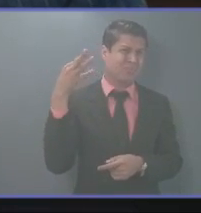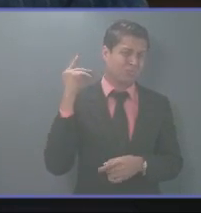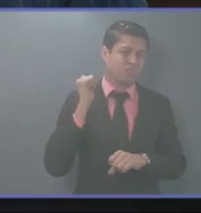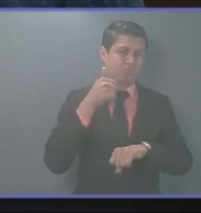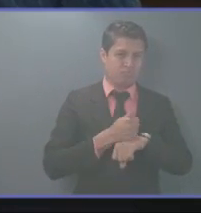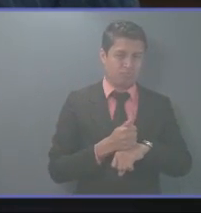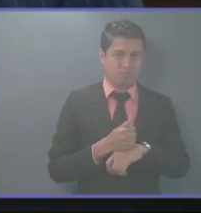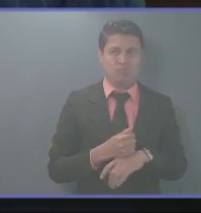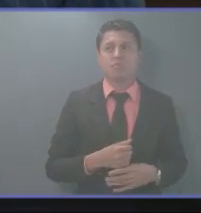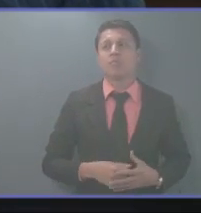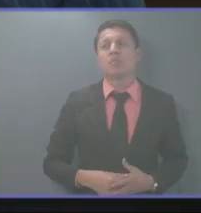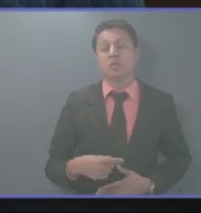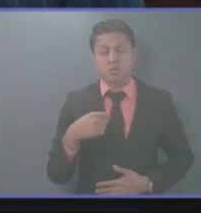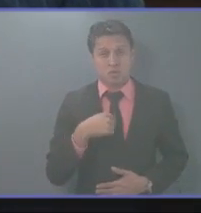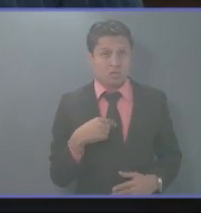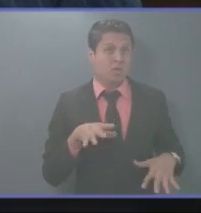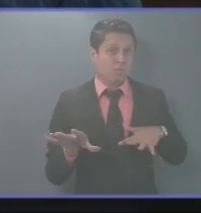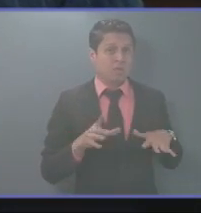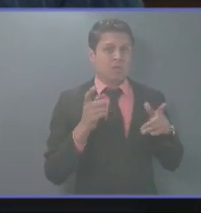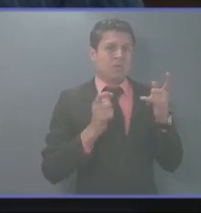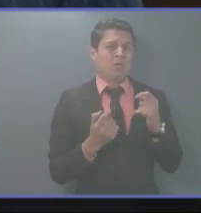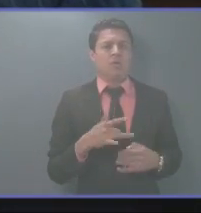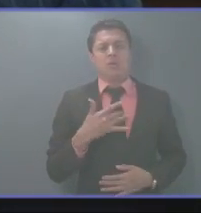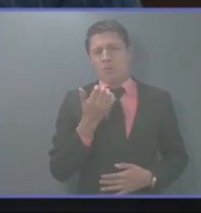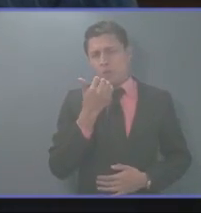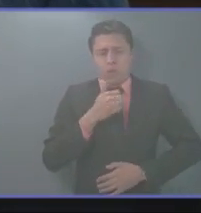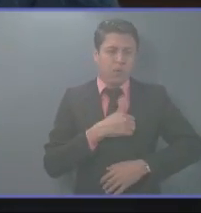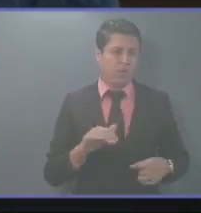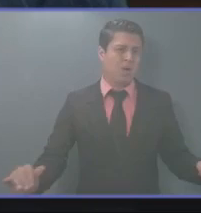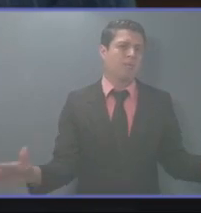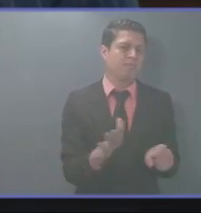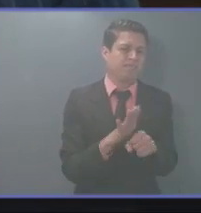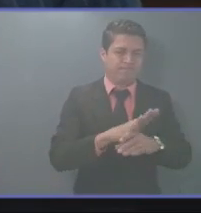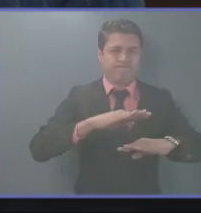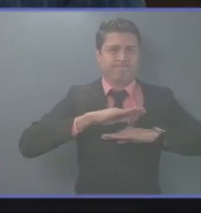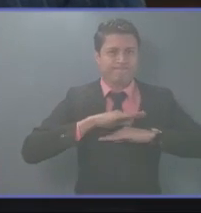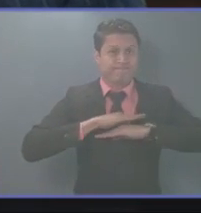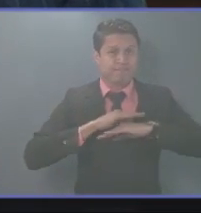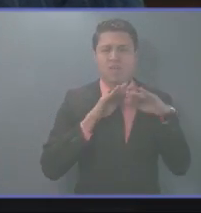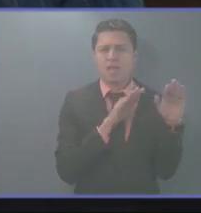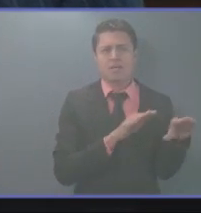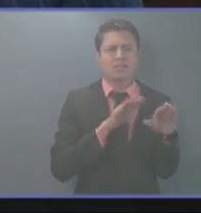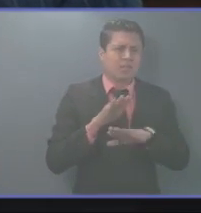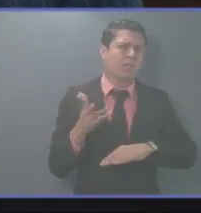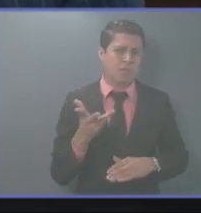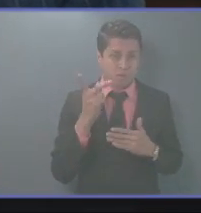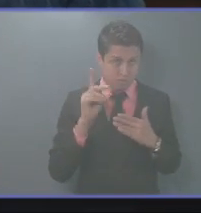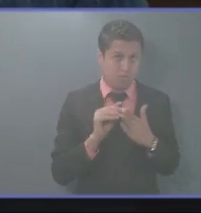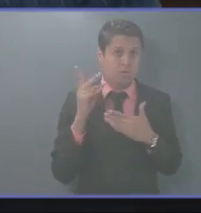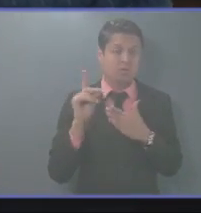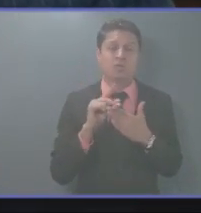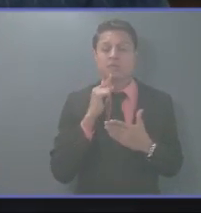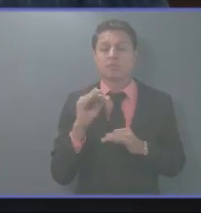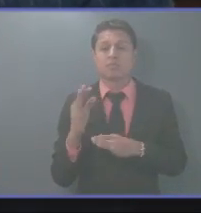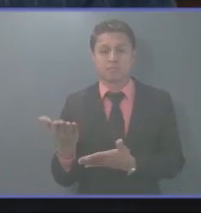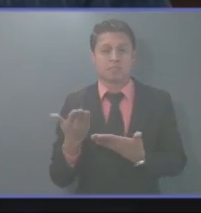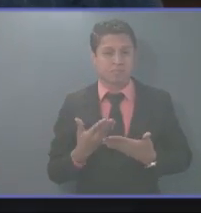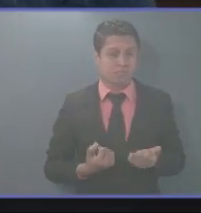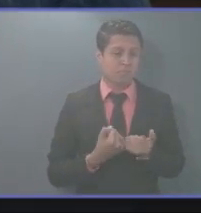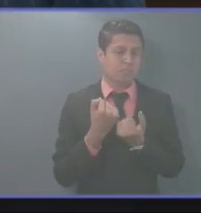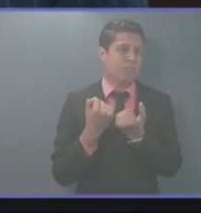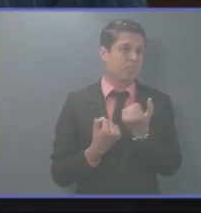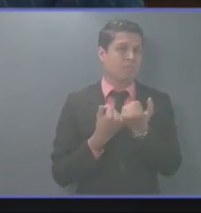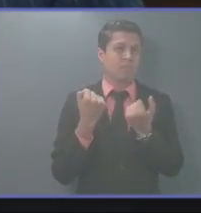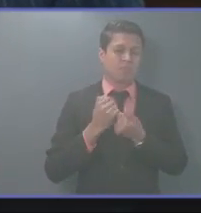tienen. Como usuluteco me siento complacido, agradecido con todos los colegas diputados por este